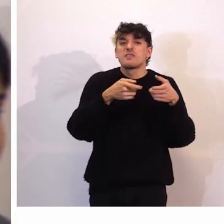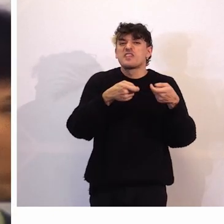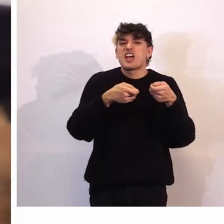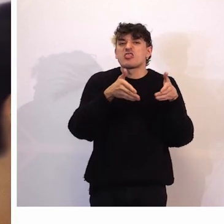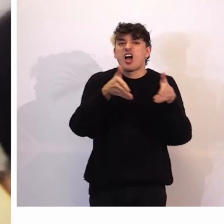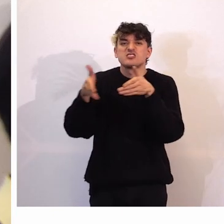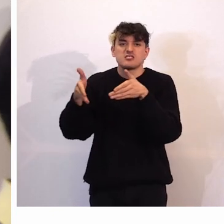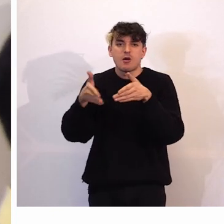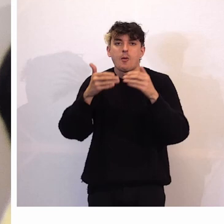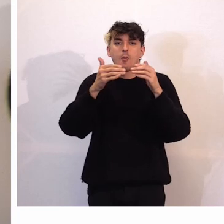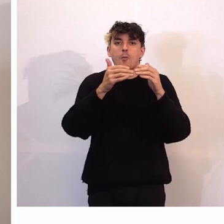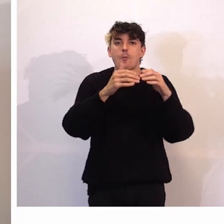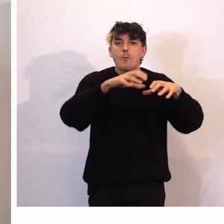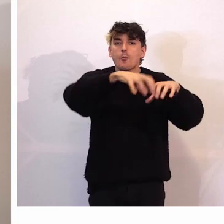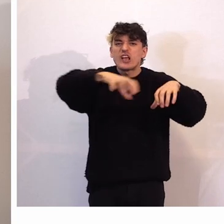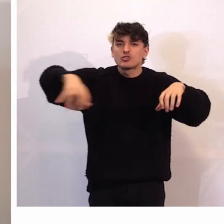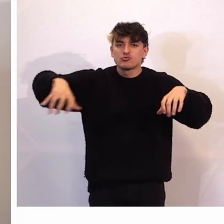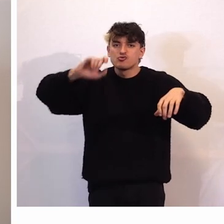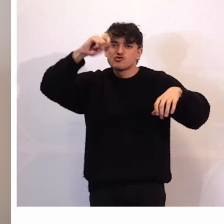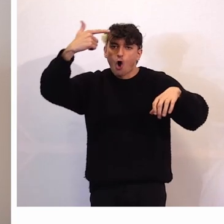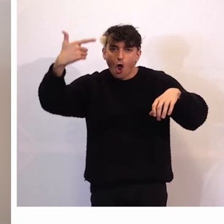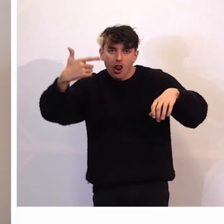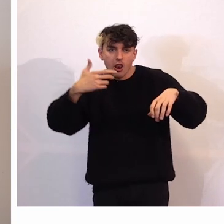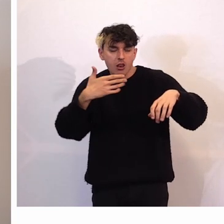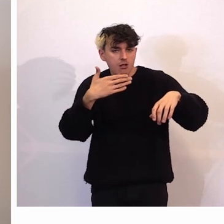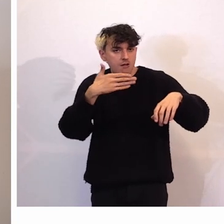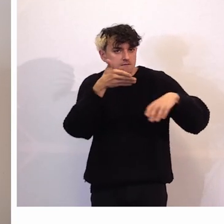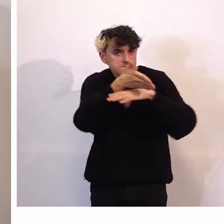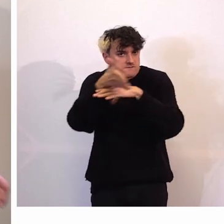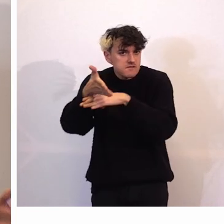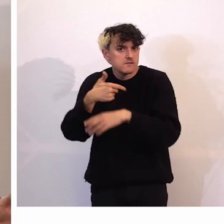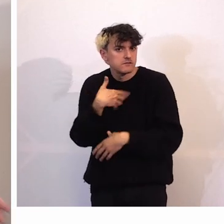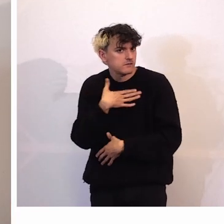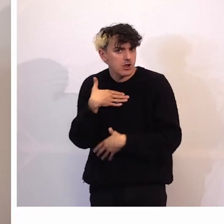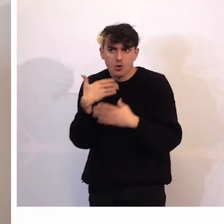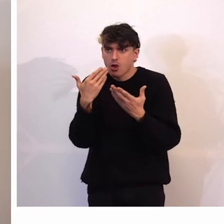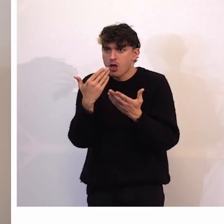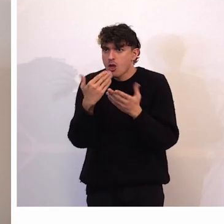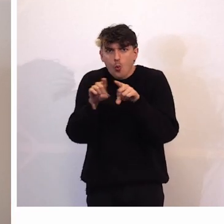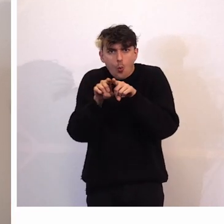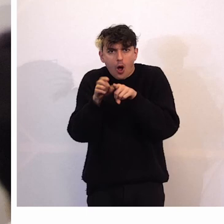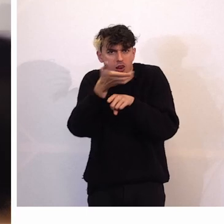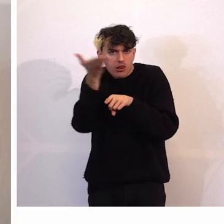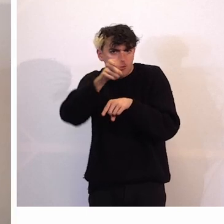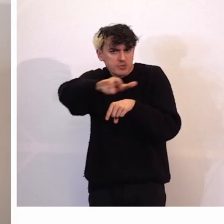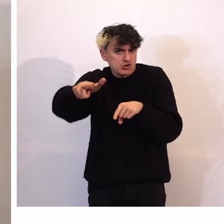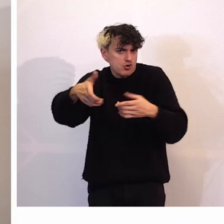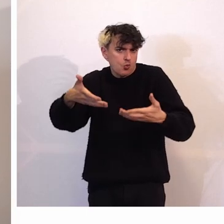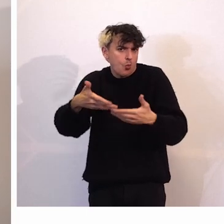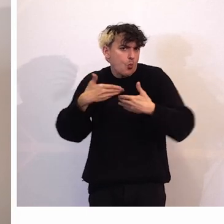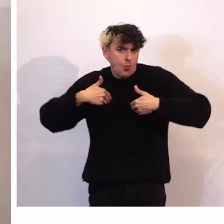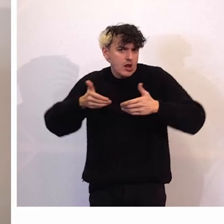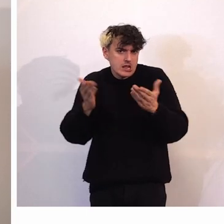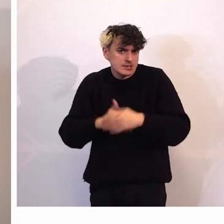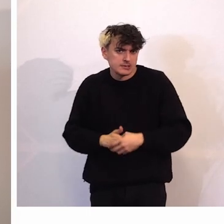de sol, de la Puerta del Sol. Eso es lo que me gustaría a mí, como hace cualquier persona.